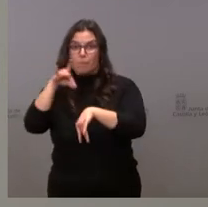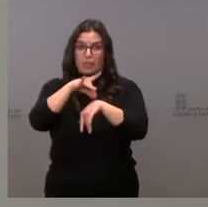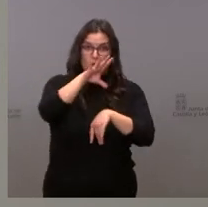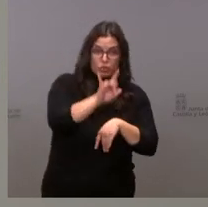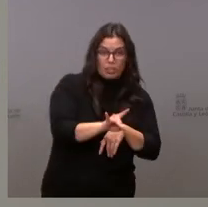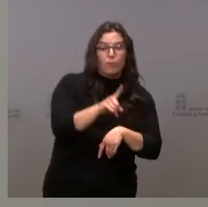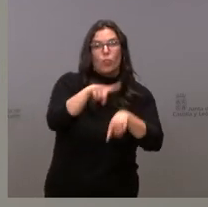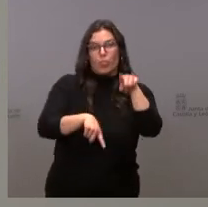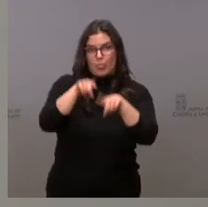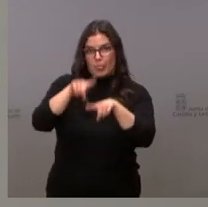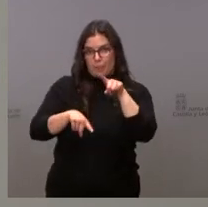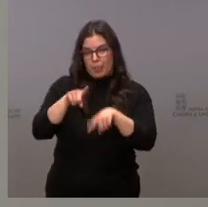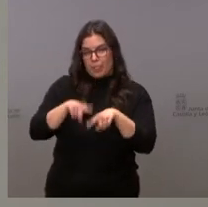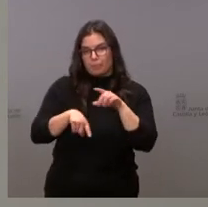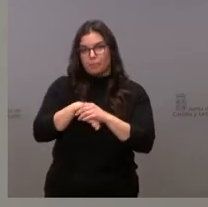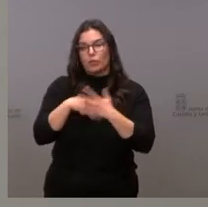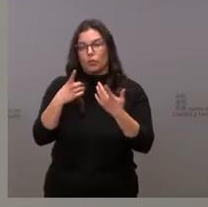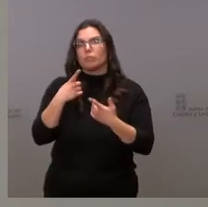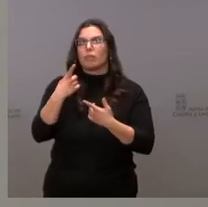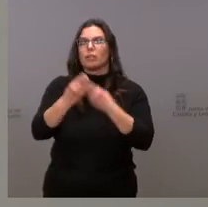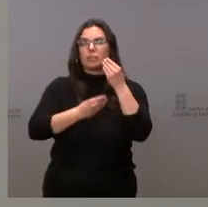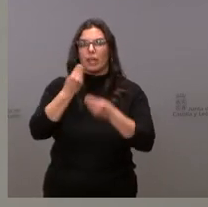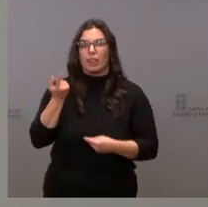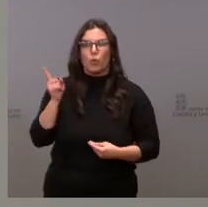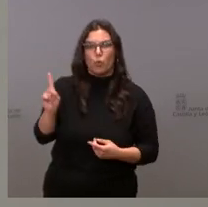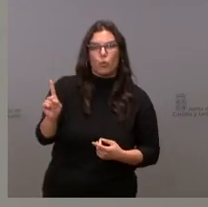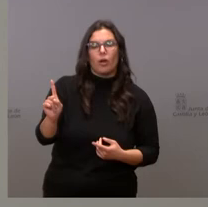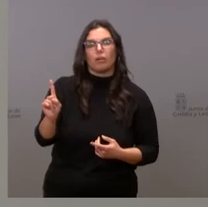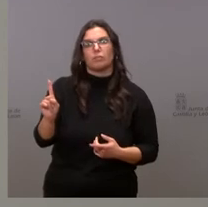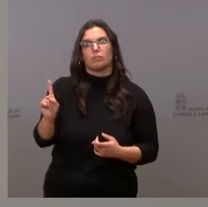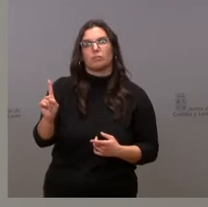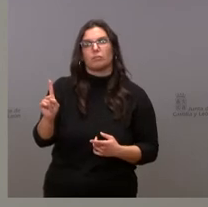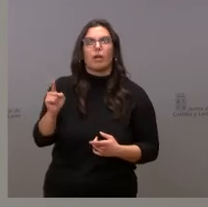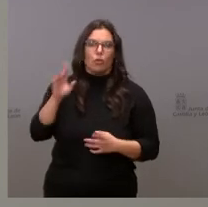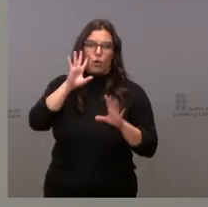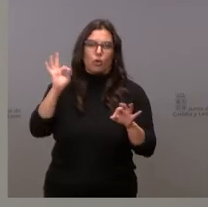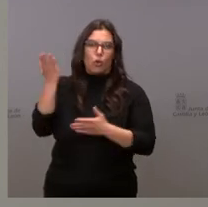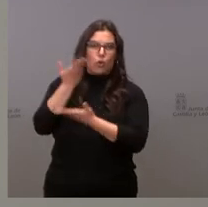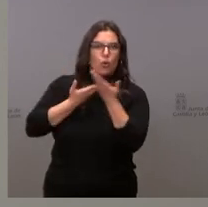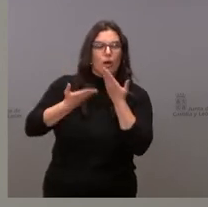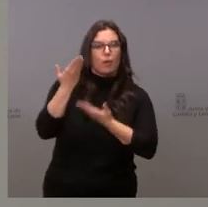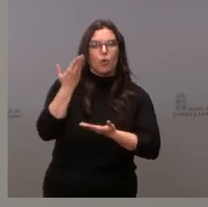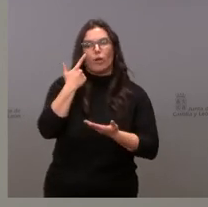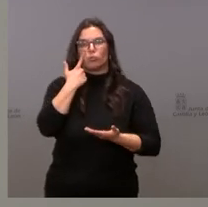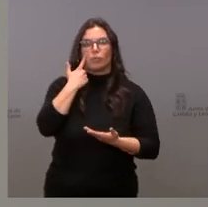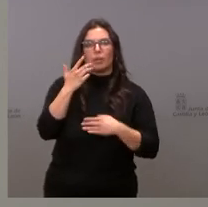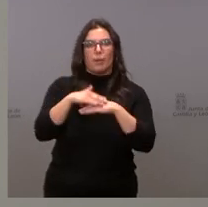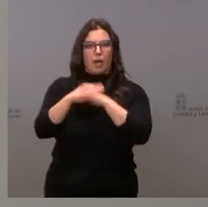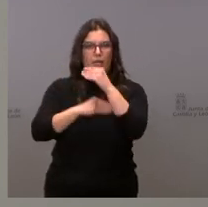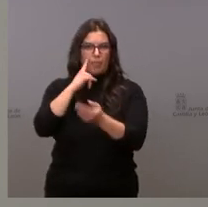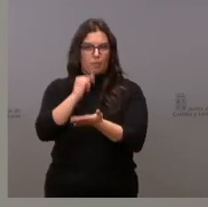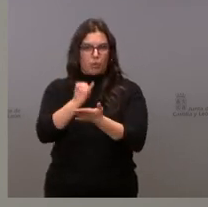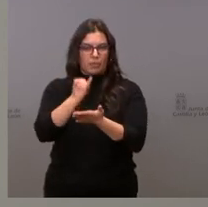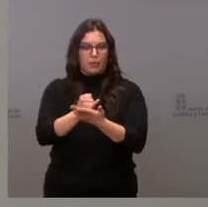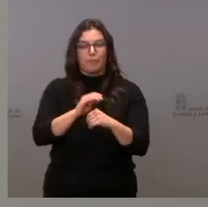tienen que realmente el personal es otro entonces ahí se va a poner una enfermera que por supuesto colaborará y supervisará a la hora de hacer las pruebas